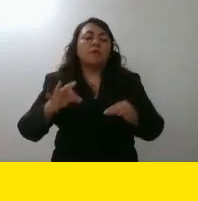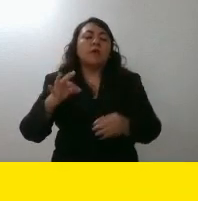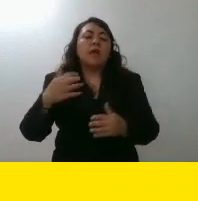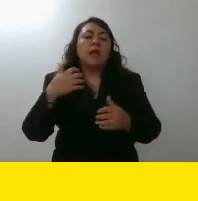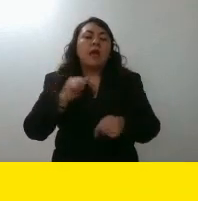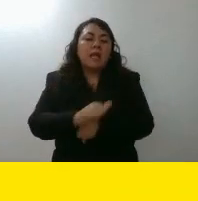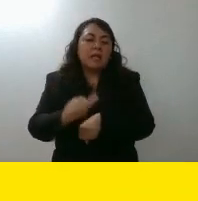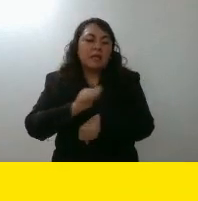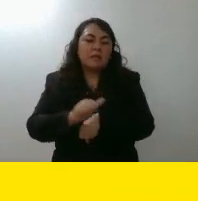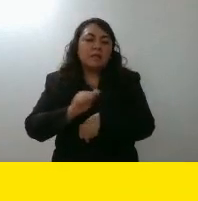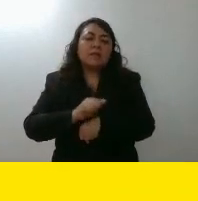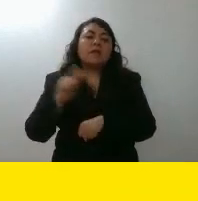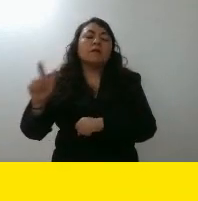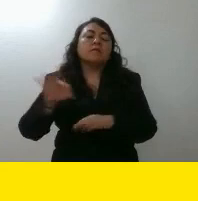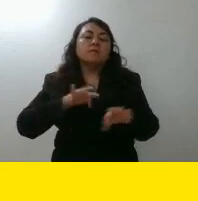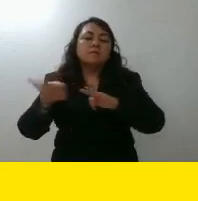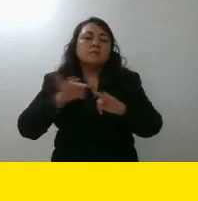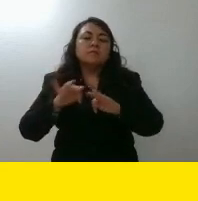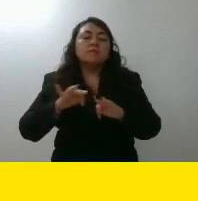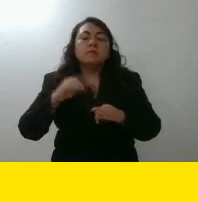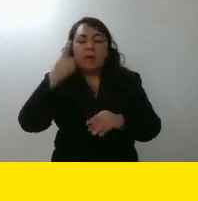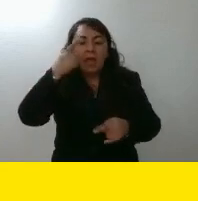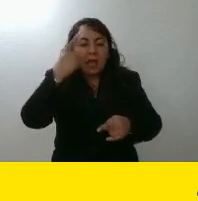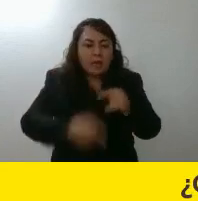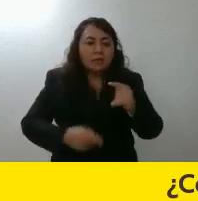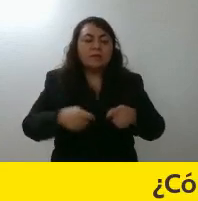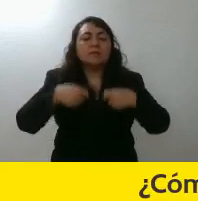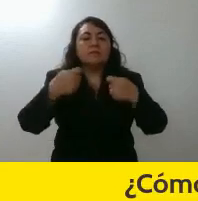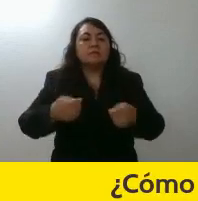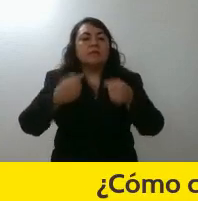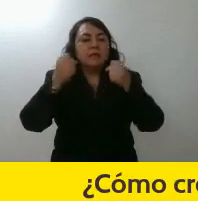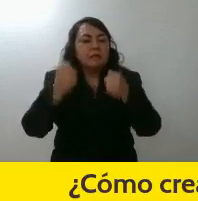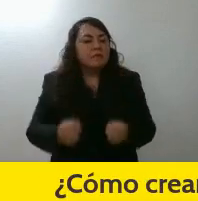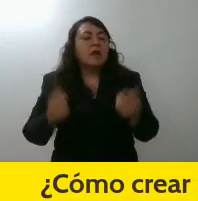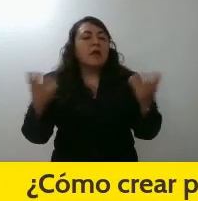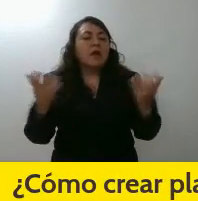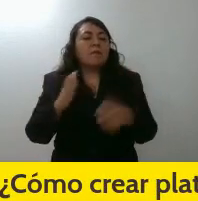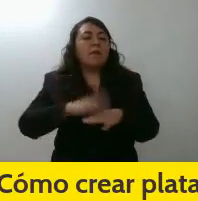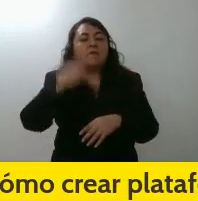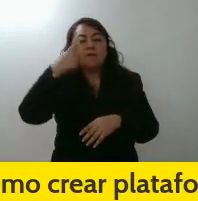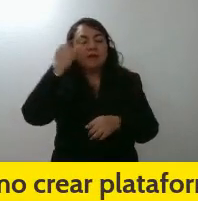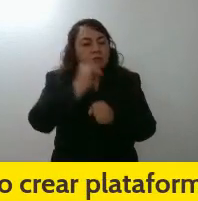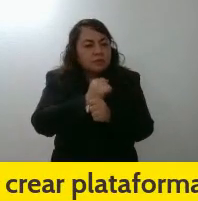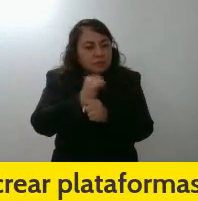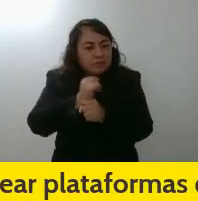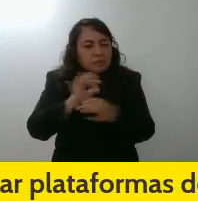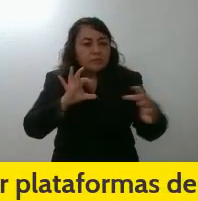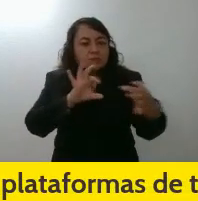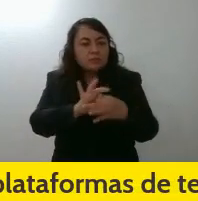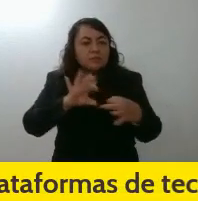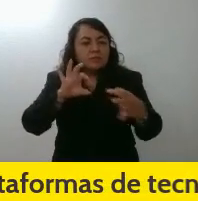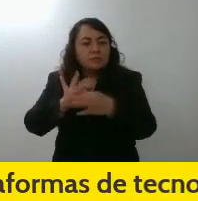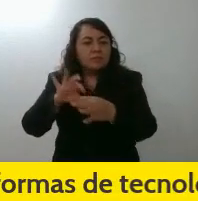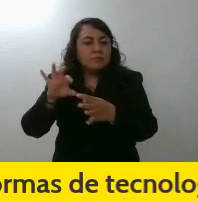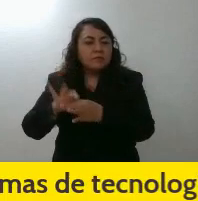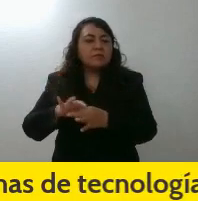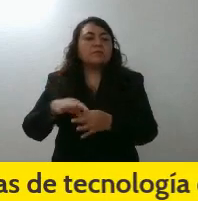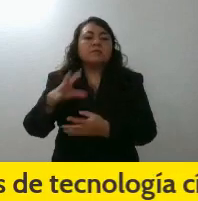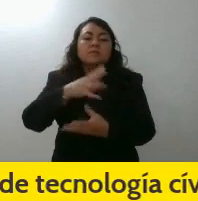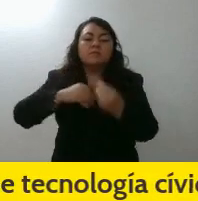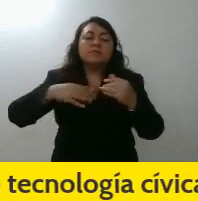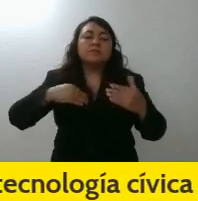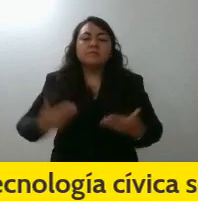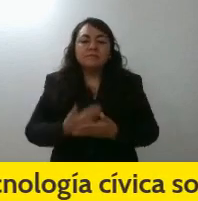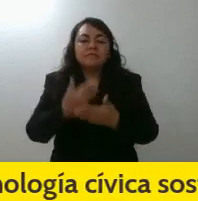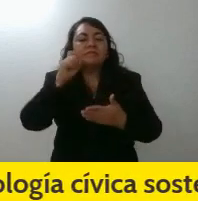con haciendo prevención, garantiza derechos y además hace investigación clínica vinculada a salud sexual y reproductiva